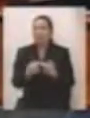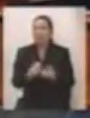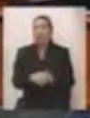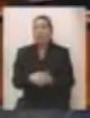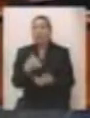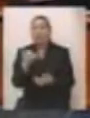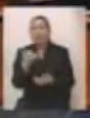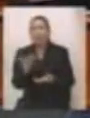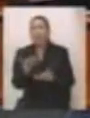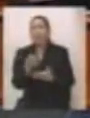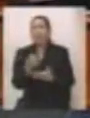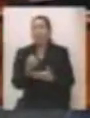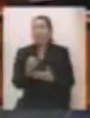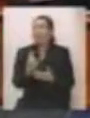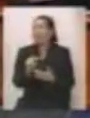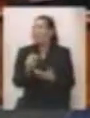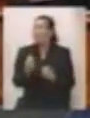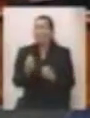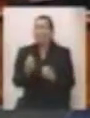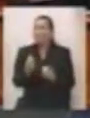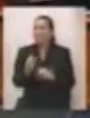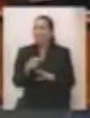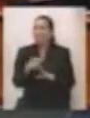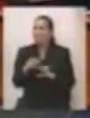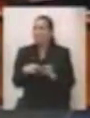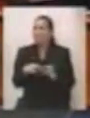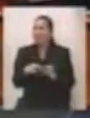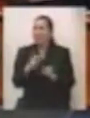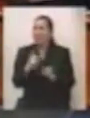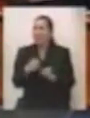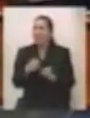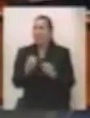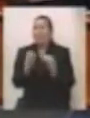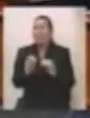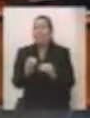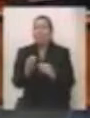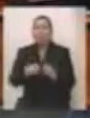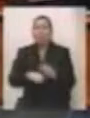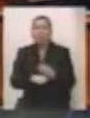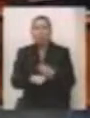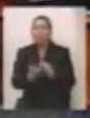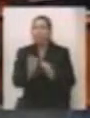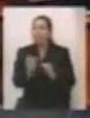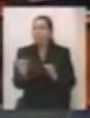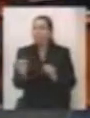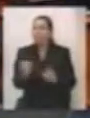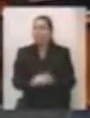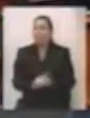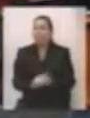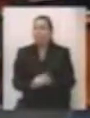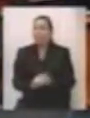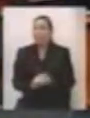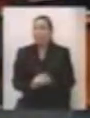llámese Telefónica, llámese Claro, ya no como se decía en el proyecto primigenio, es decir, a poner filtros, sino más bien